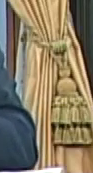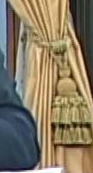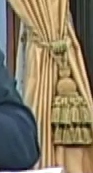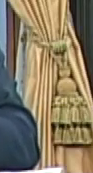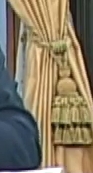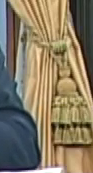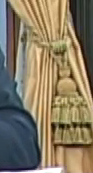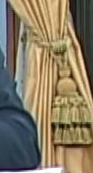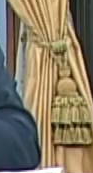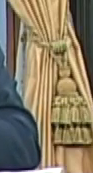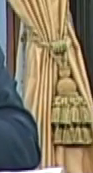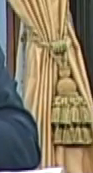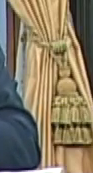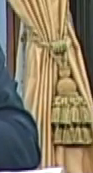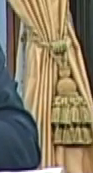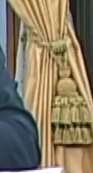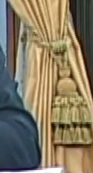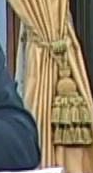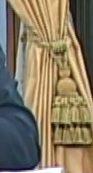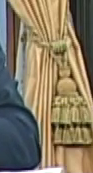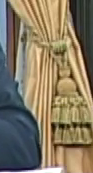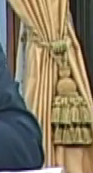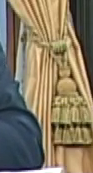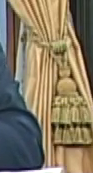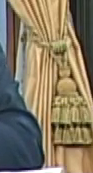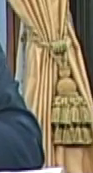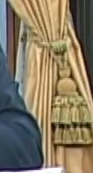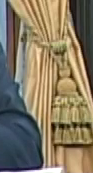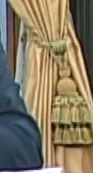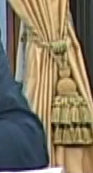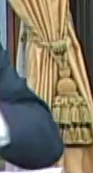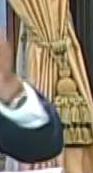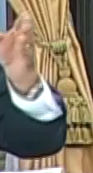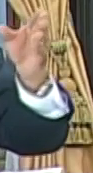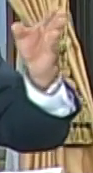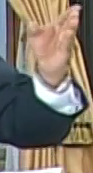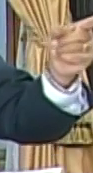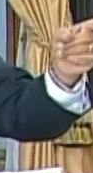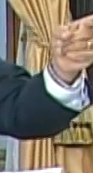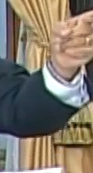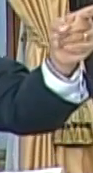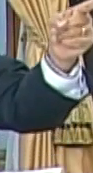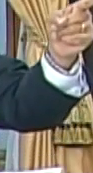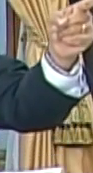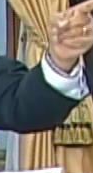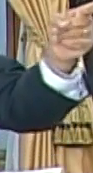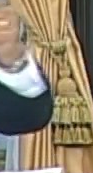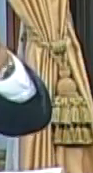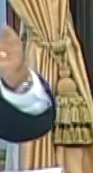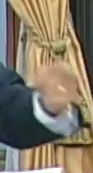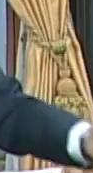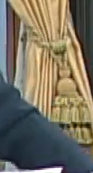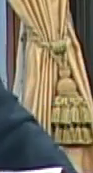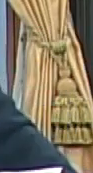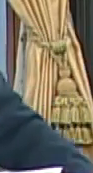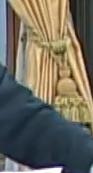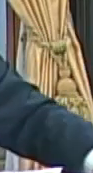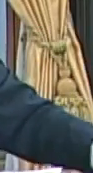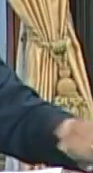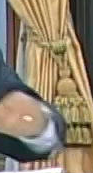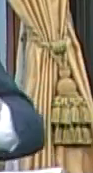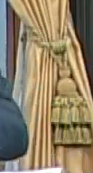ser anunciados mañana y ejecutados de manera directa por la Vicepresidencia de Economía